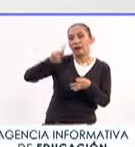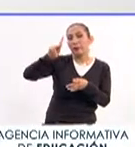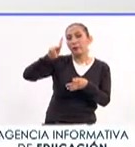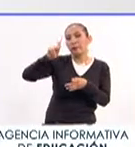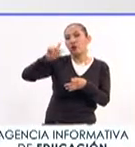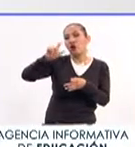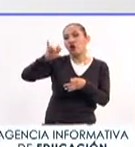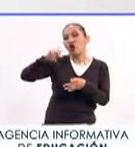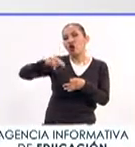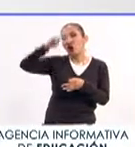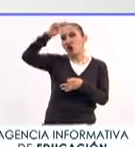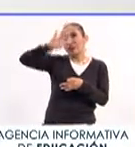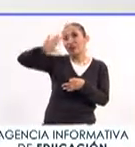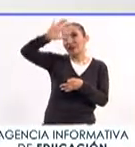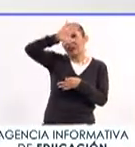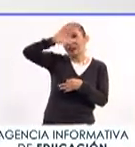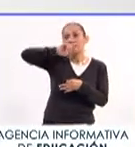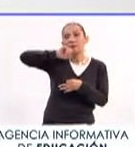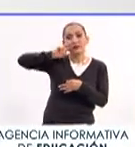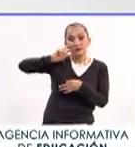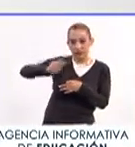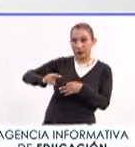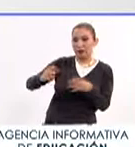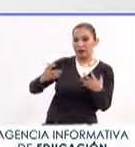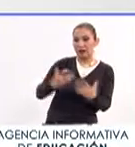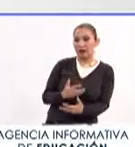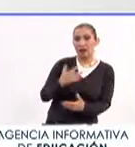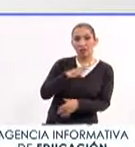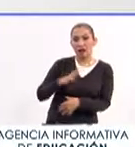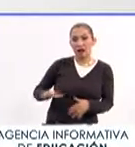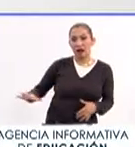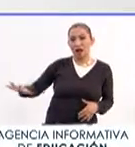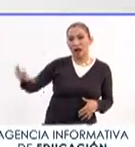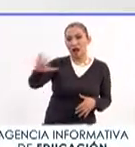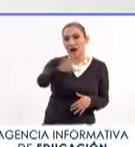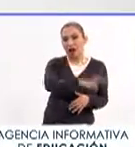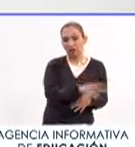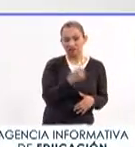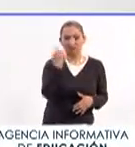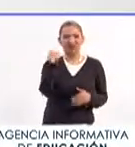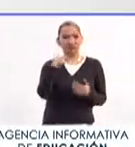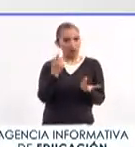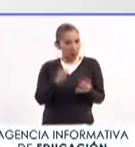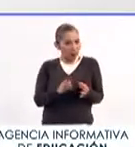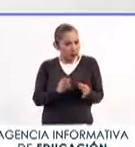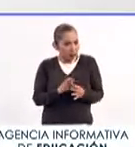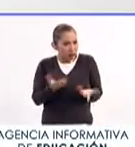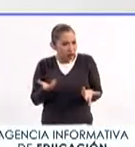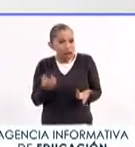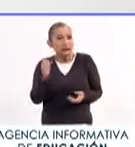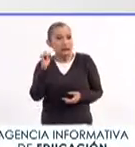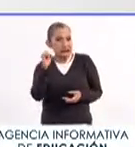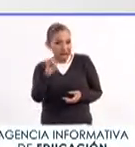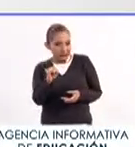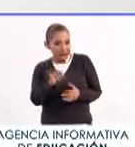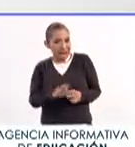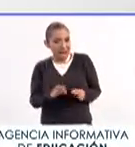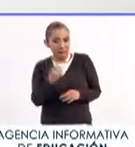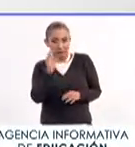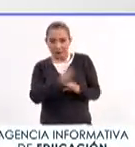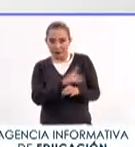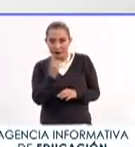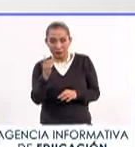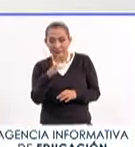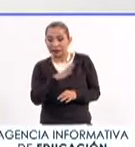Norte, del Ártico, pero también se está empezando a ver a nivel general. Y me dirán, bueno, ¿y eso es muy importante? Pues sí, porque resulta